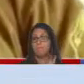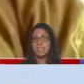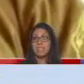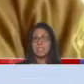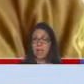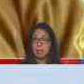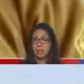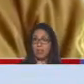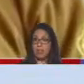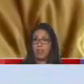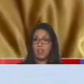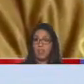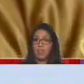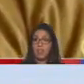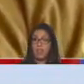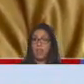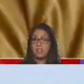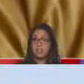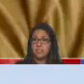detenidos con